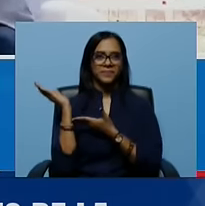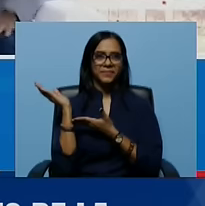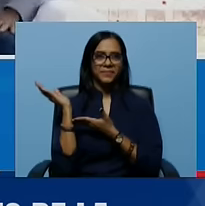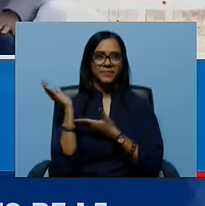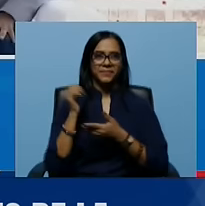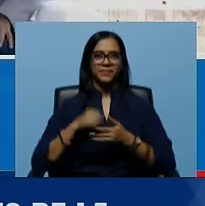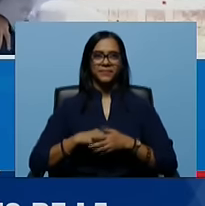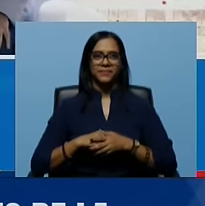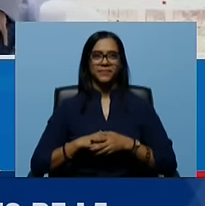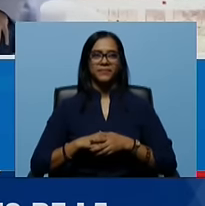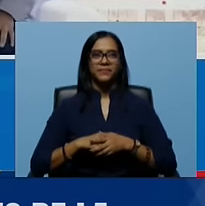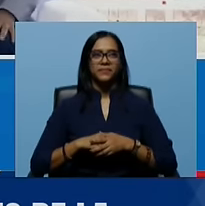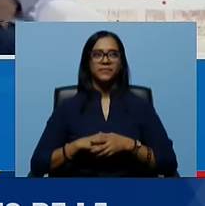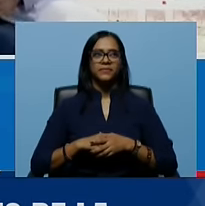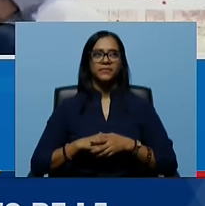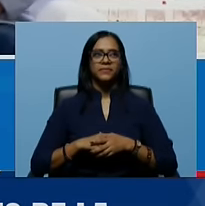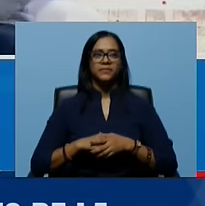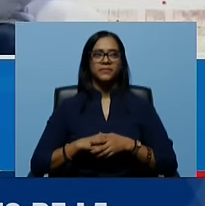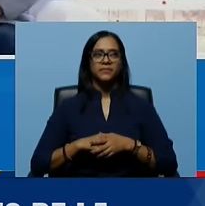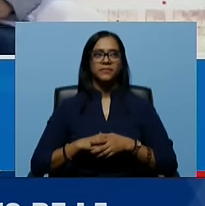Juan.